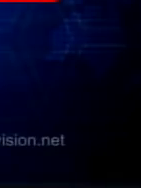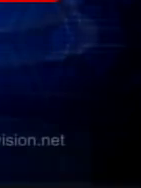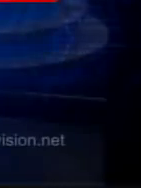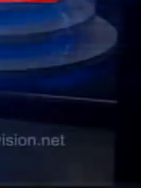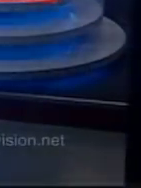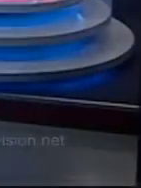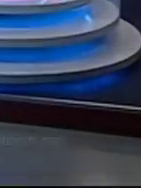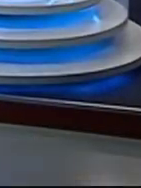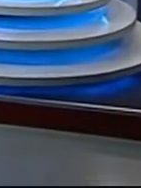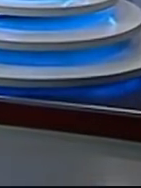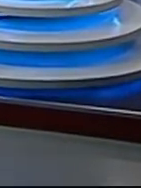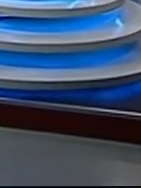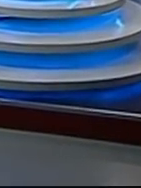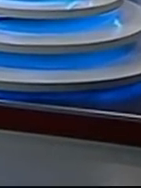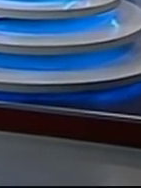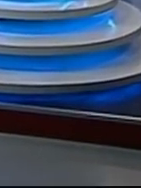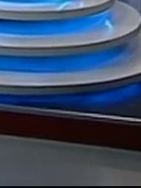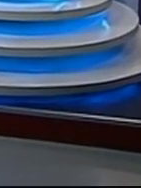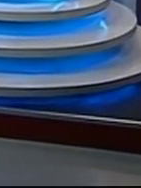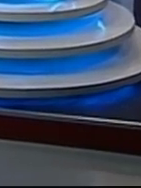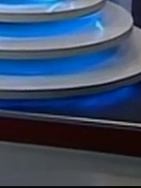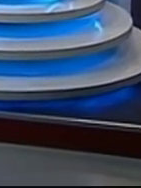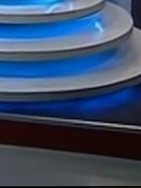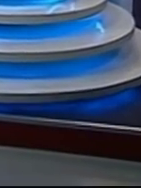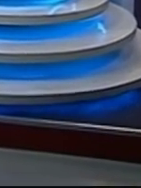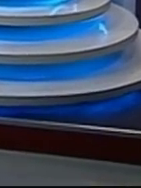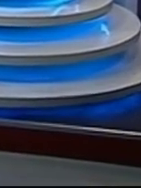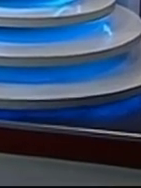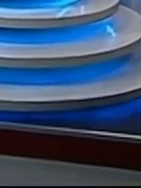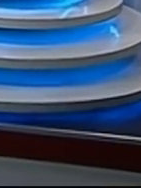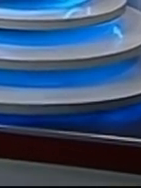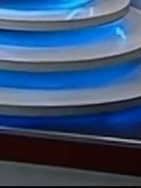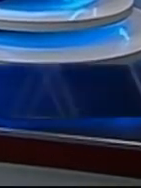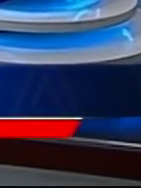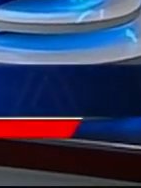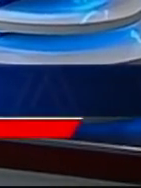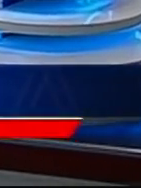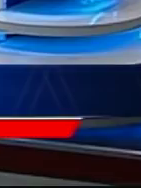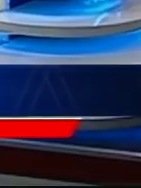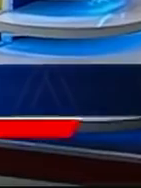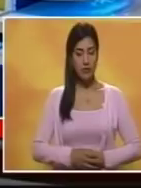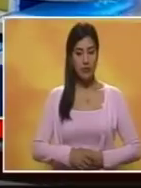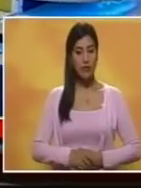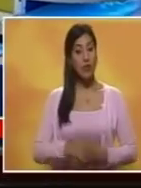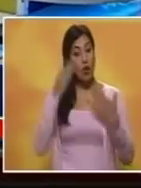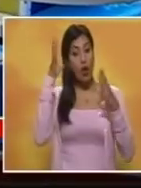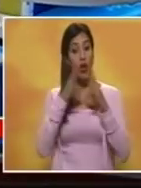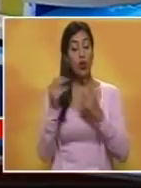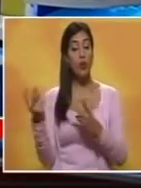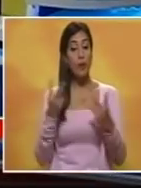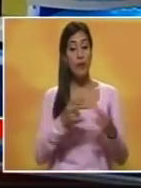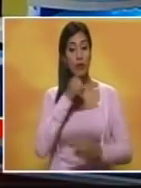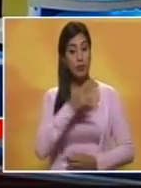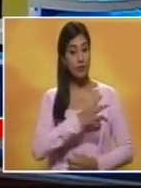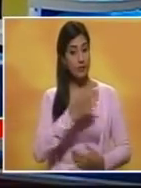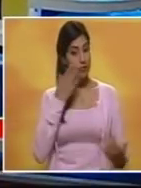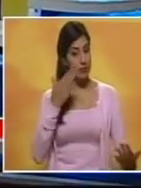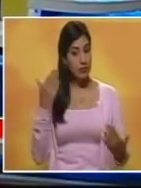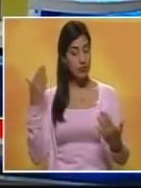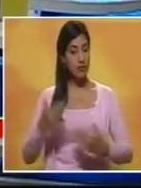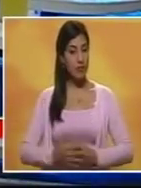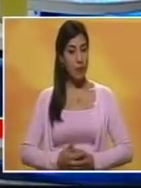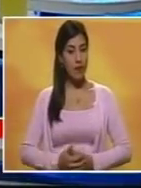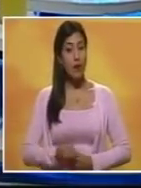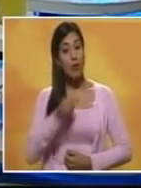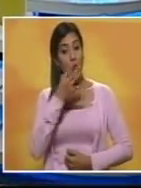Noticiero Venevisión. Información justa y balanceada. Hola, ¿qué tal? Bienvenidos a la emisión meridiana de su noticiero